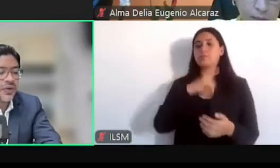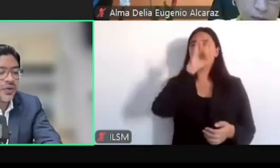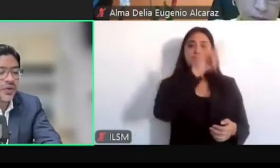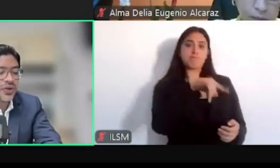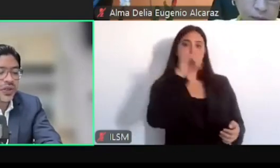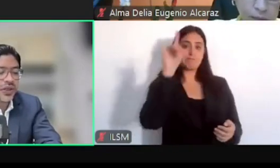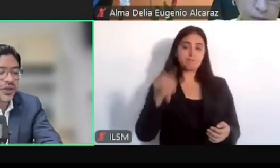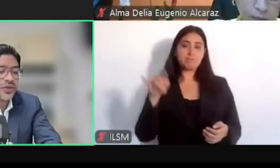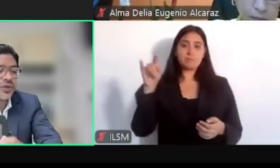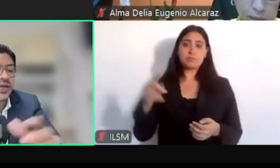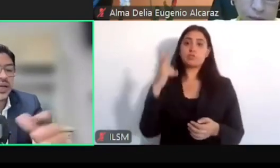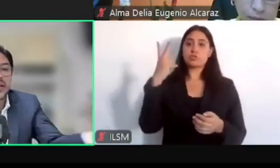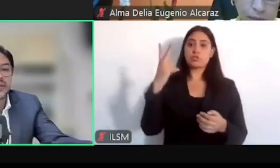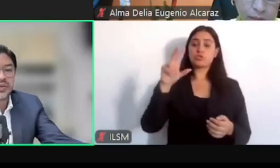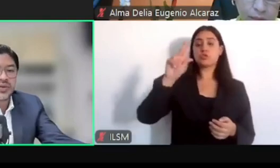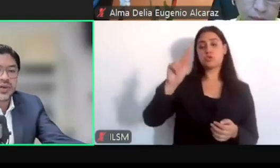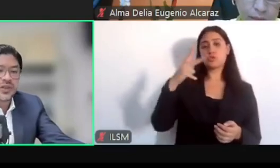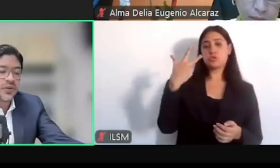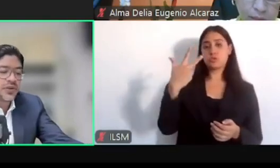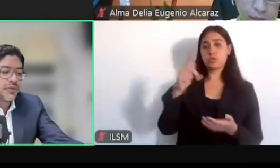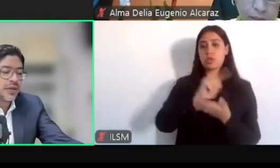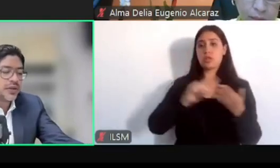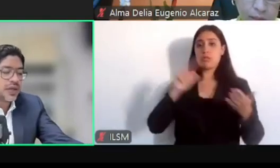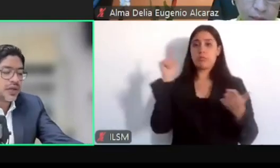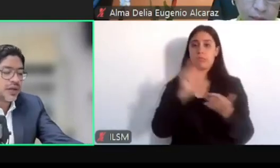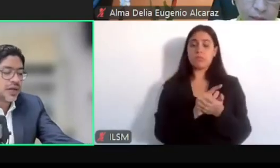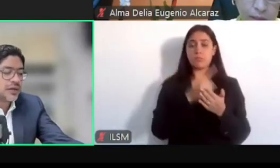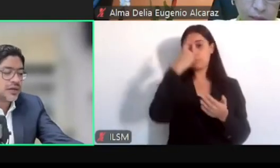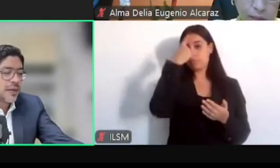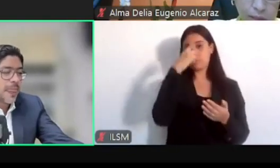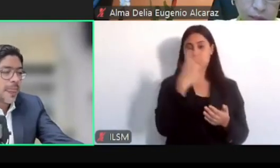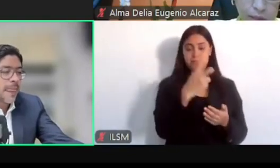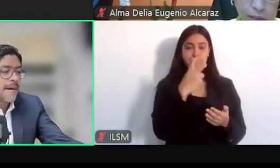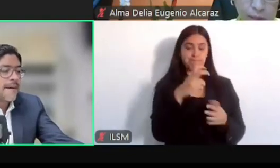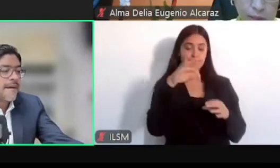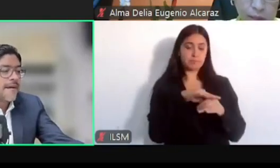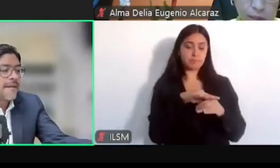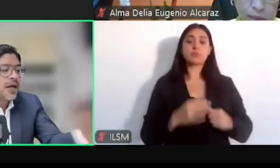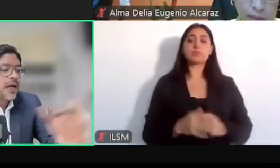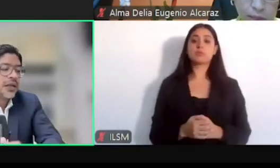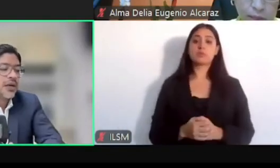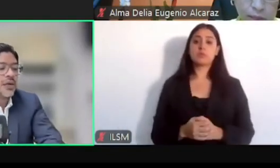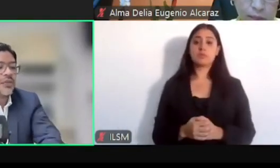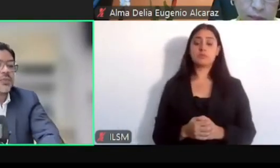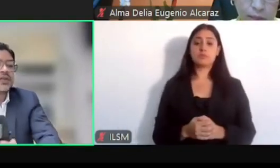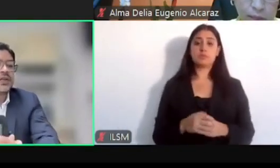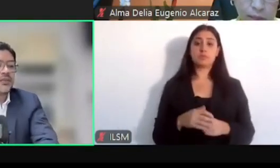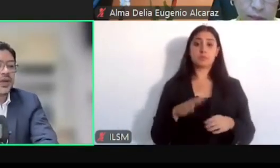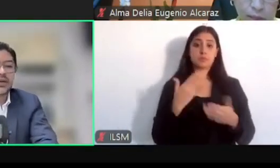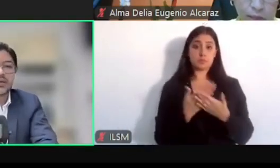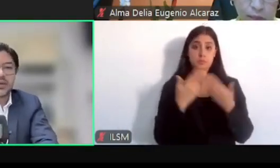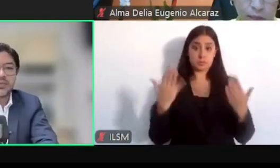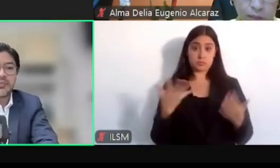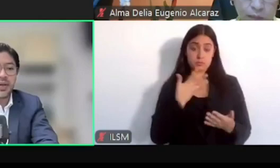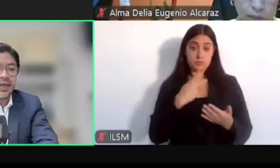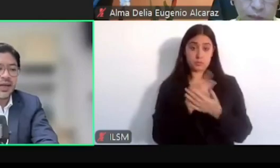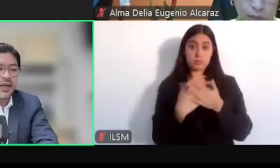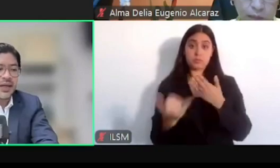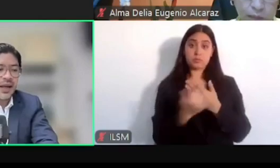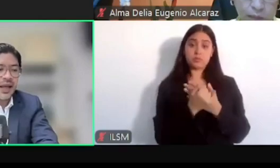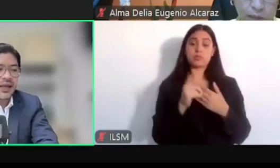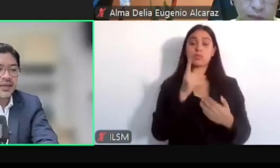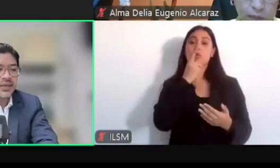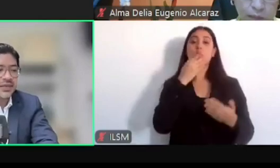artículo 288 de la ley de instituciones y procedimientos electorales en el cuerpo del presente proyecto se propone